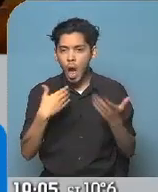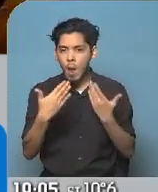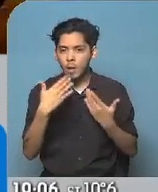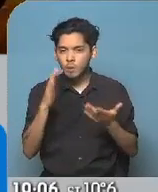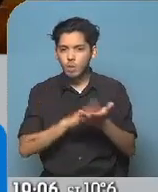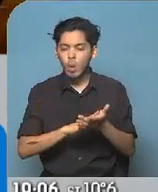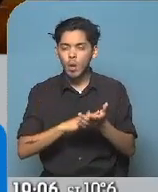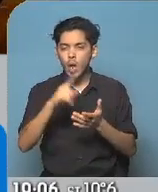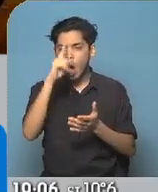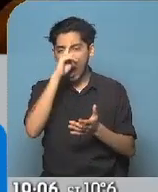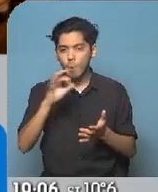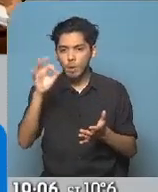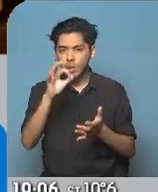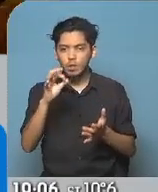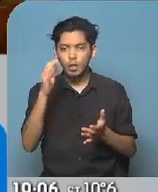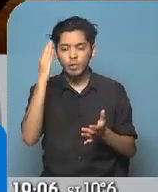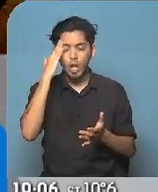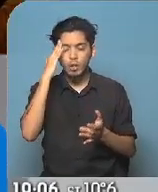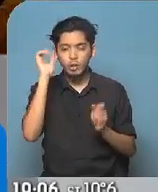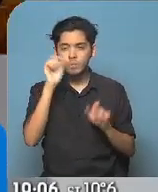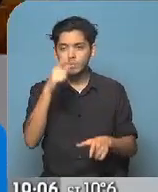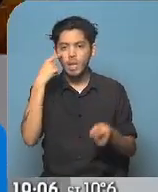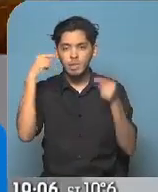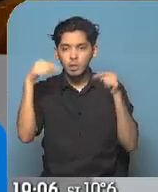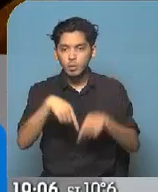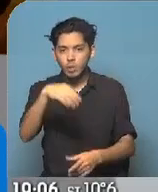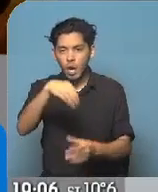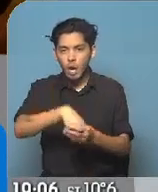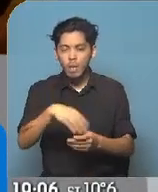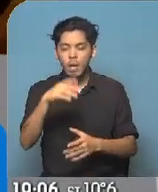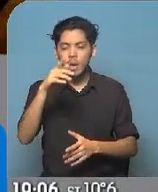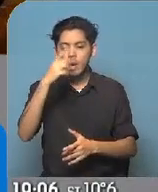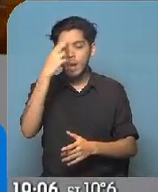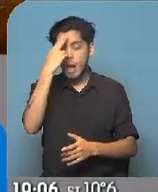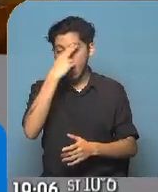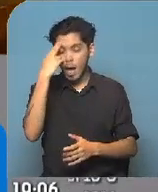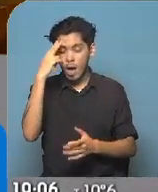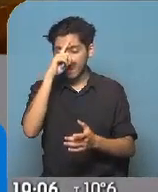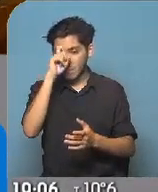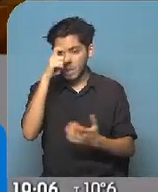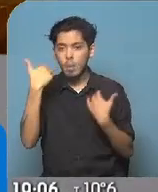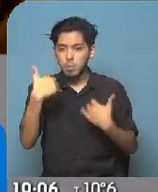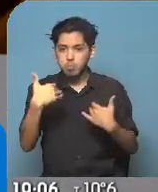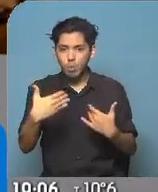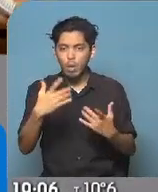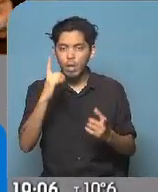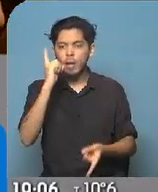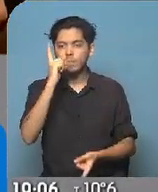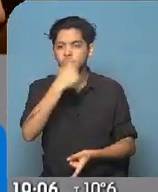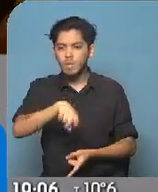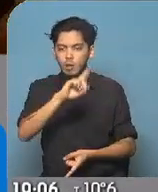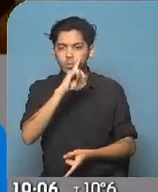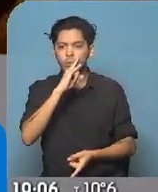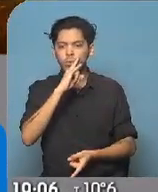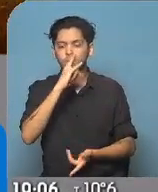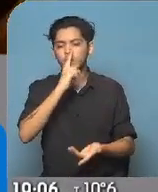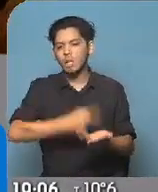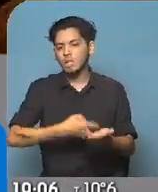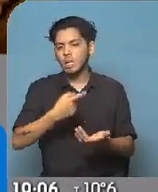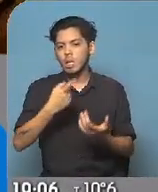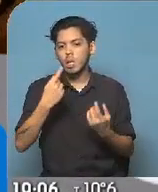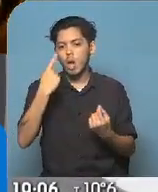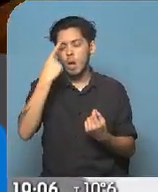de conciencia institucional o sea que las clínicas puedan concretamente establecer una postura como